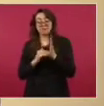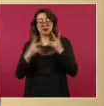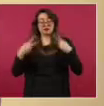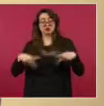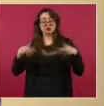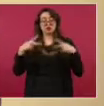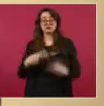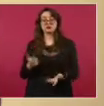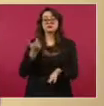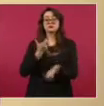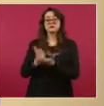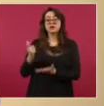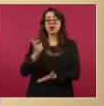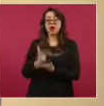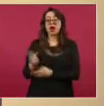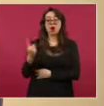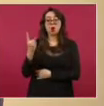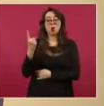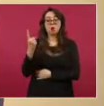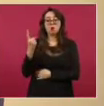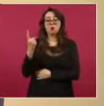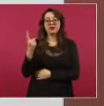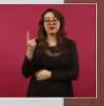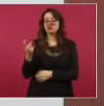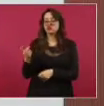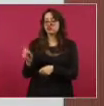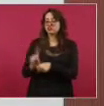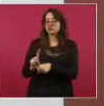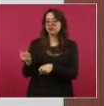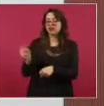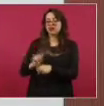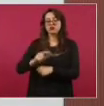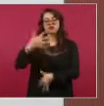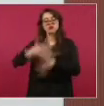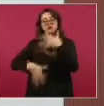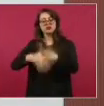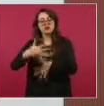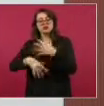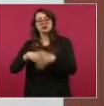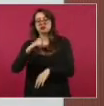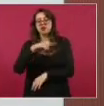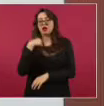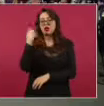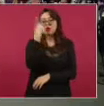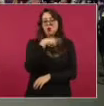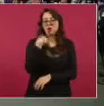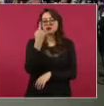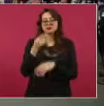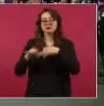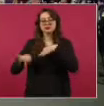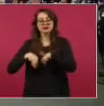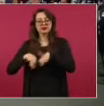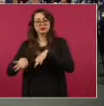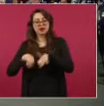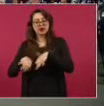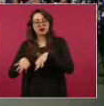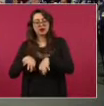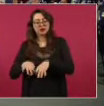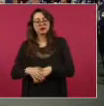$1 por 15 horas de trabajo. En abril